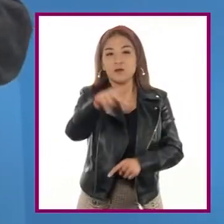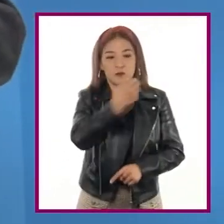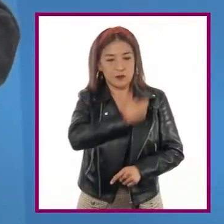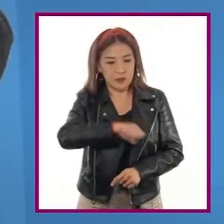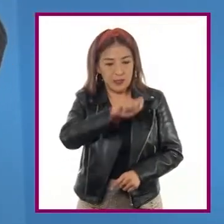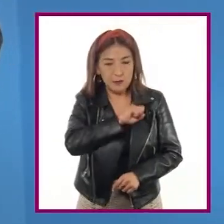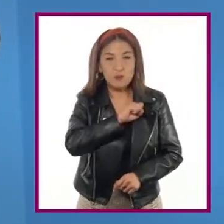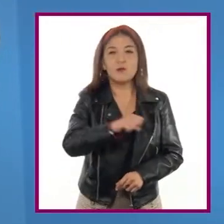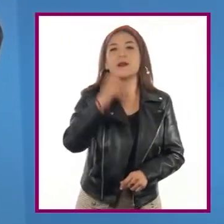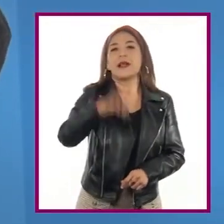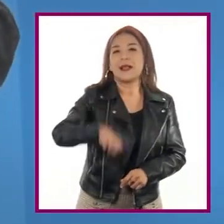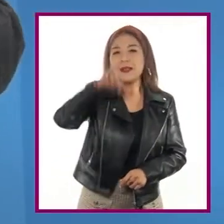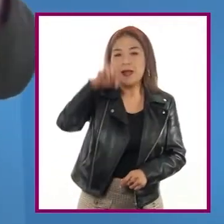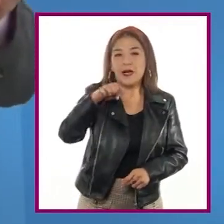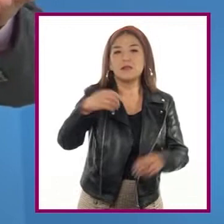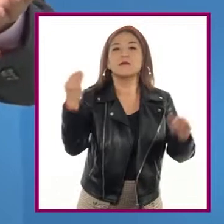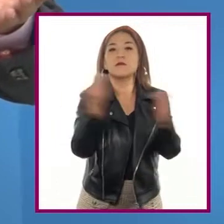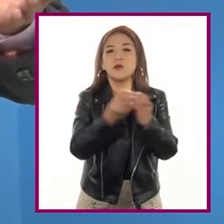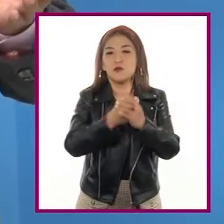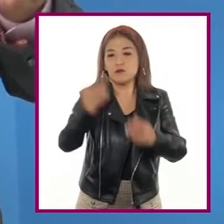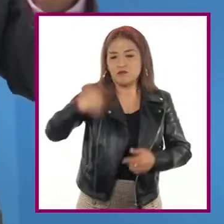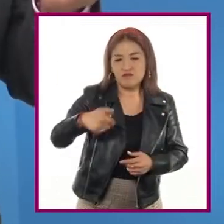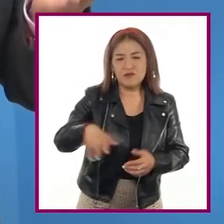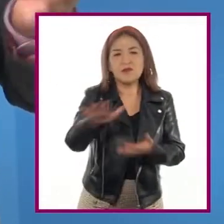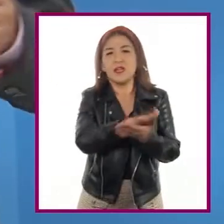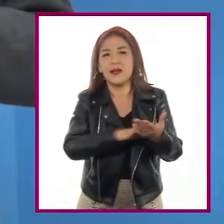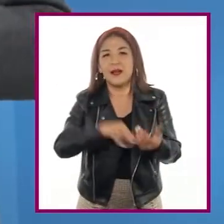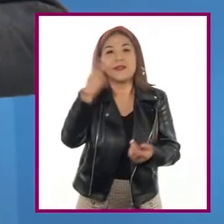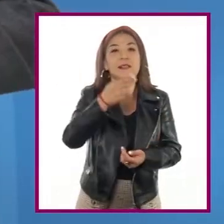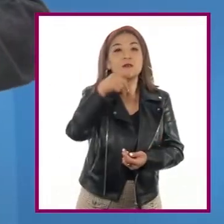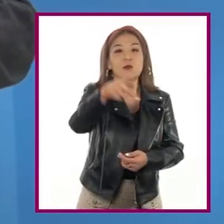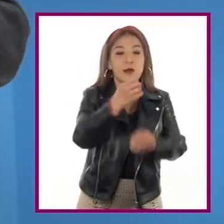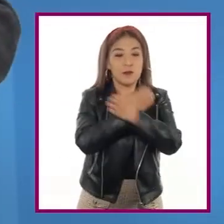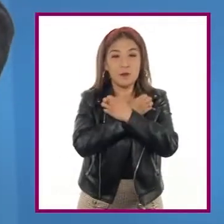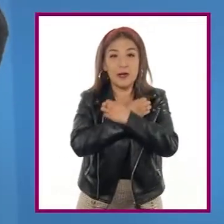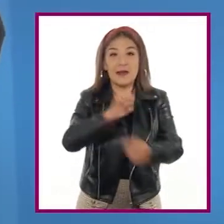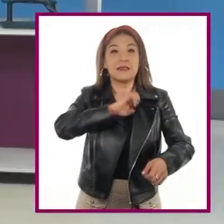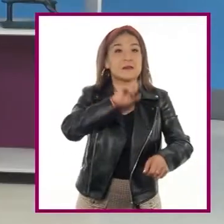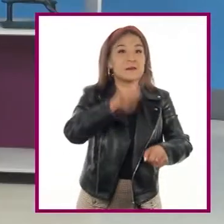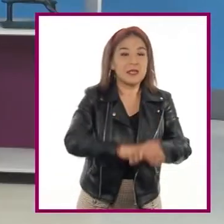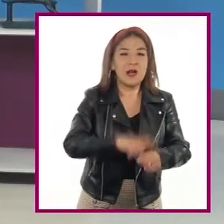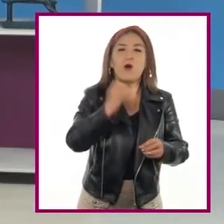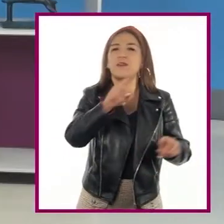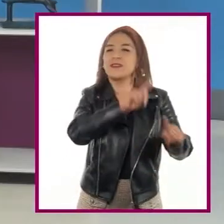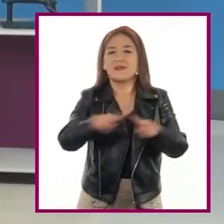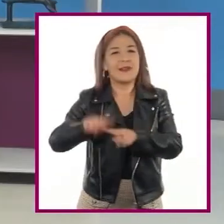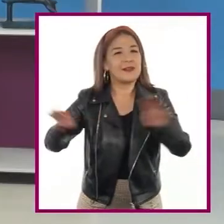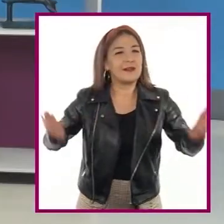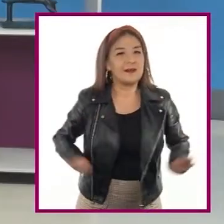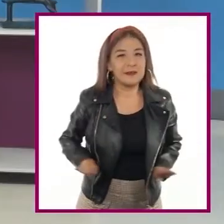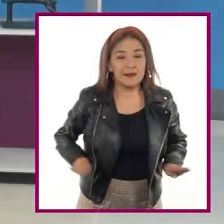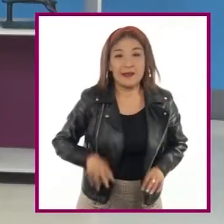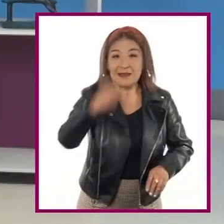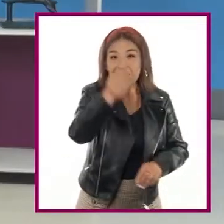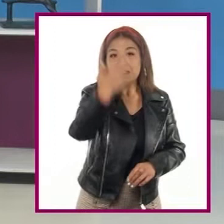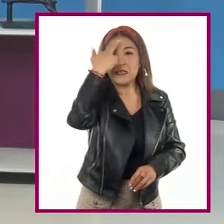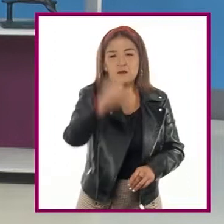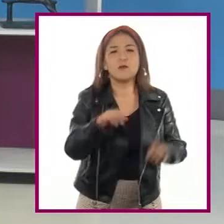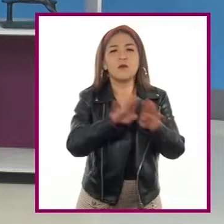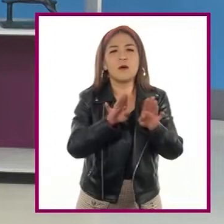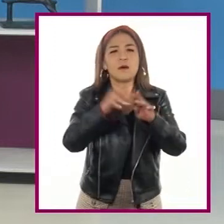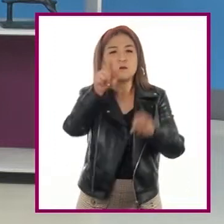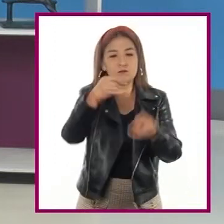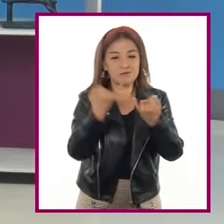edad, clase social, necesidad educativa, especial u otra característica. Por lo tanto, la autonomía moral es